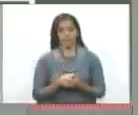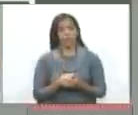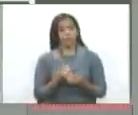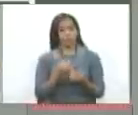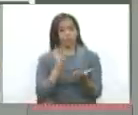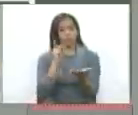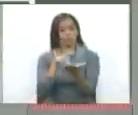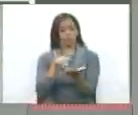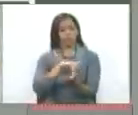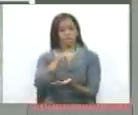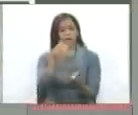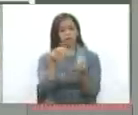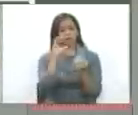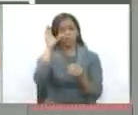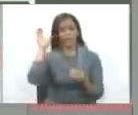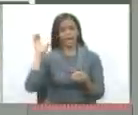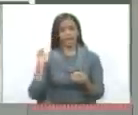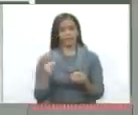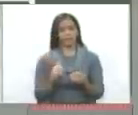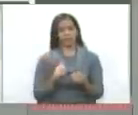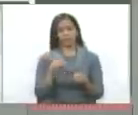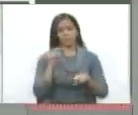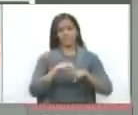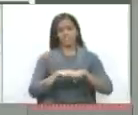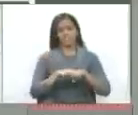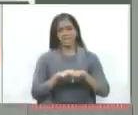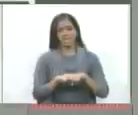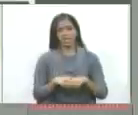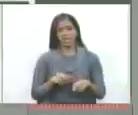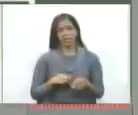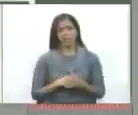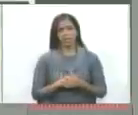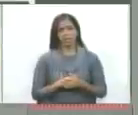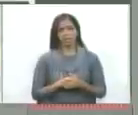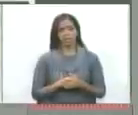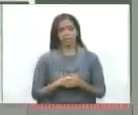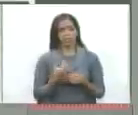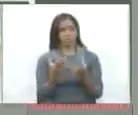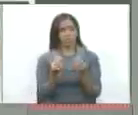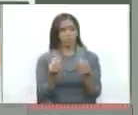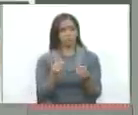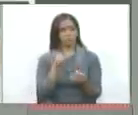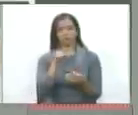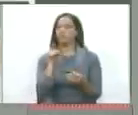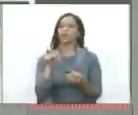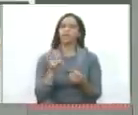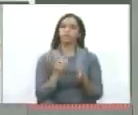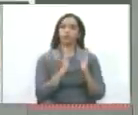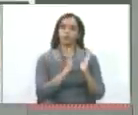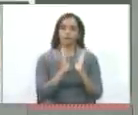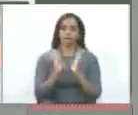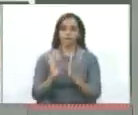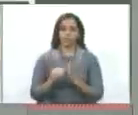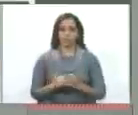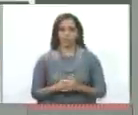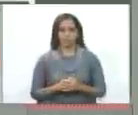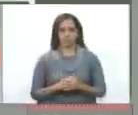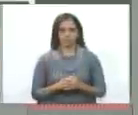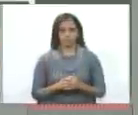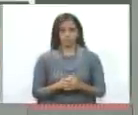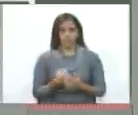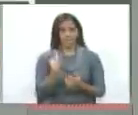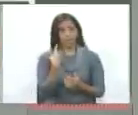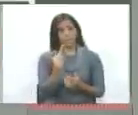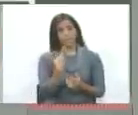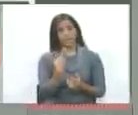países. Yo me senté con muchos de estos organismos y lo primero que